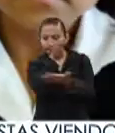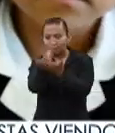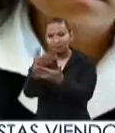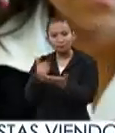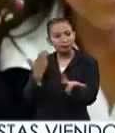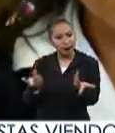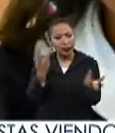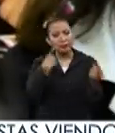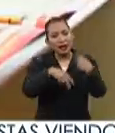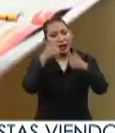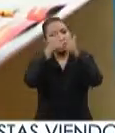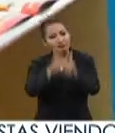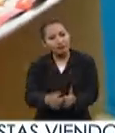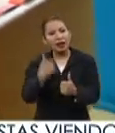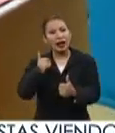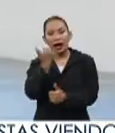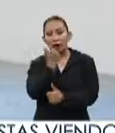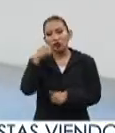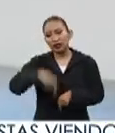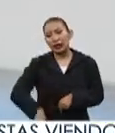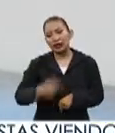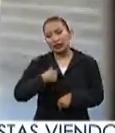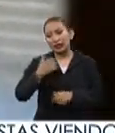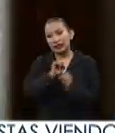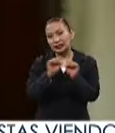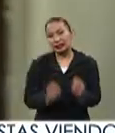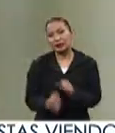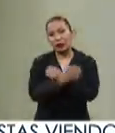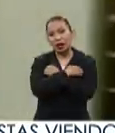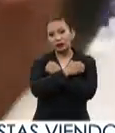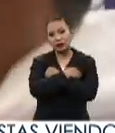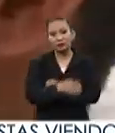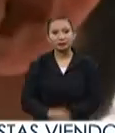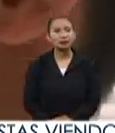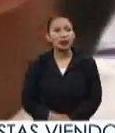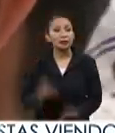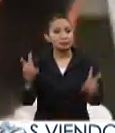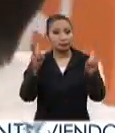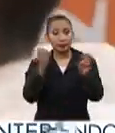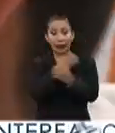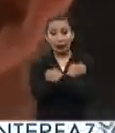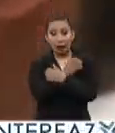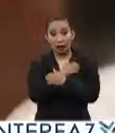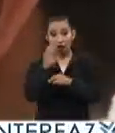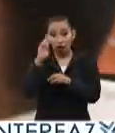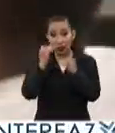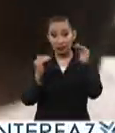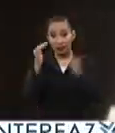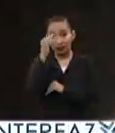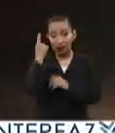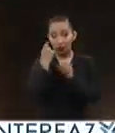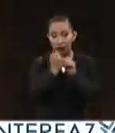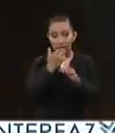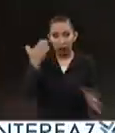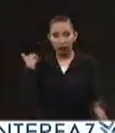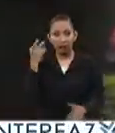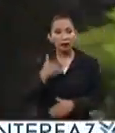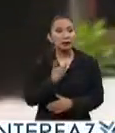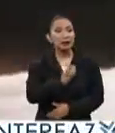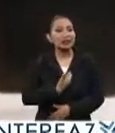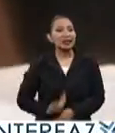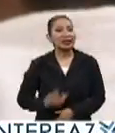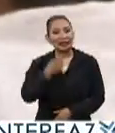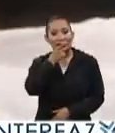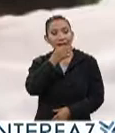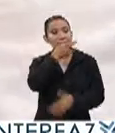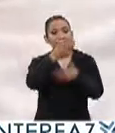acceso, tránsito y permanencia de los menores en el sistema educativo nacional. En el caso de la educación superior, el año pasado el Ejecutivo